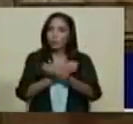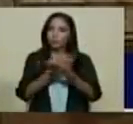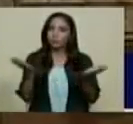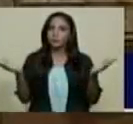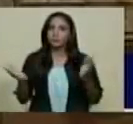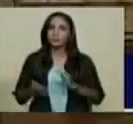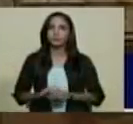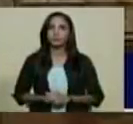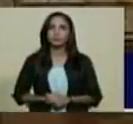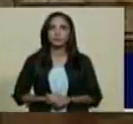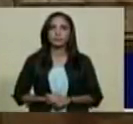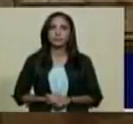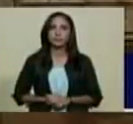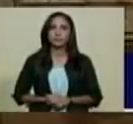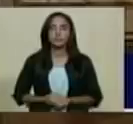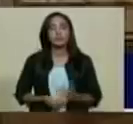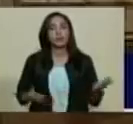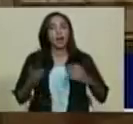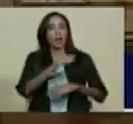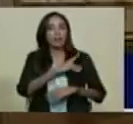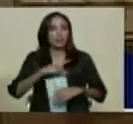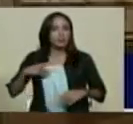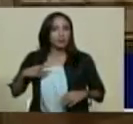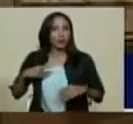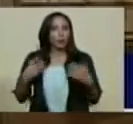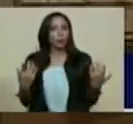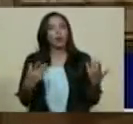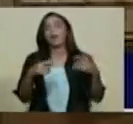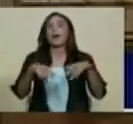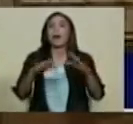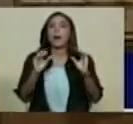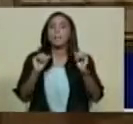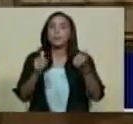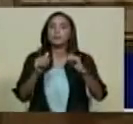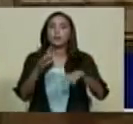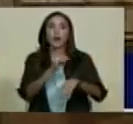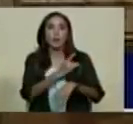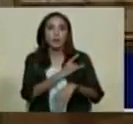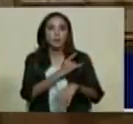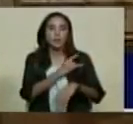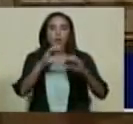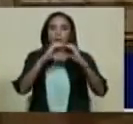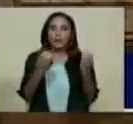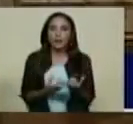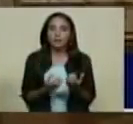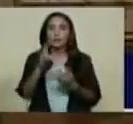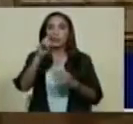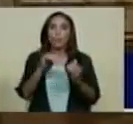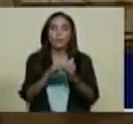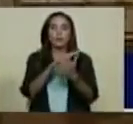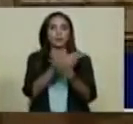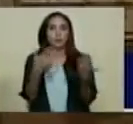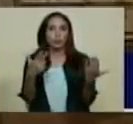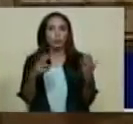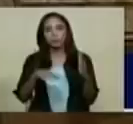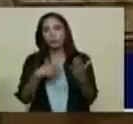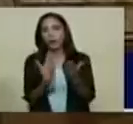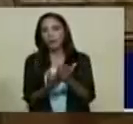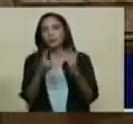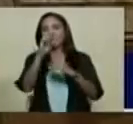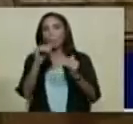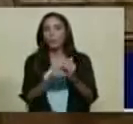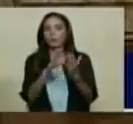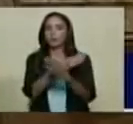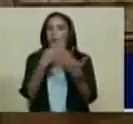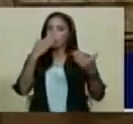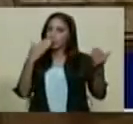mi deseo de que tengan un año escolar 2018-2019 de avance, ¿no? Y